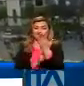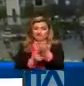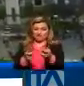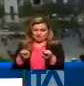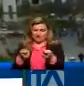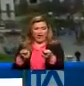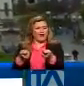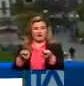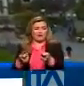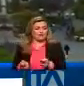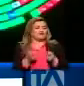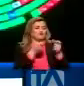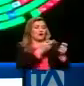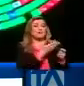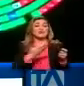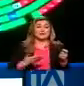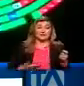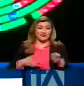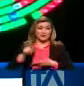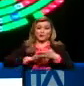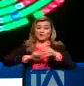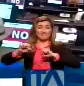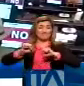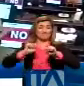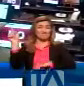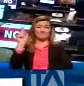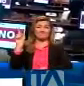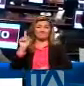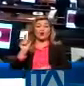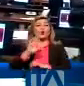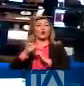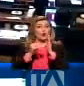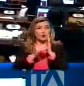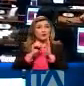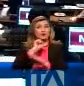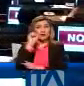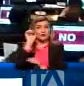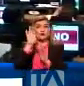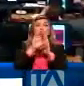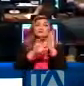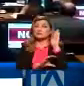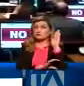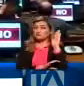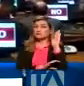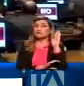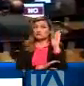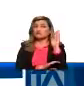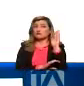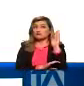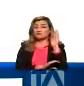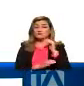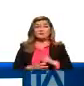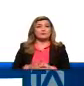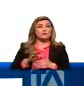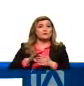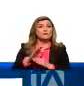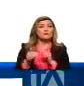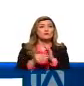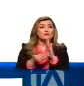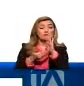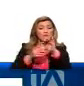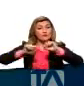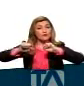al Ejecutivo y no calificarlo a trámite por considerar que podría vulnerar expresas disposiciones constitucionales. En contra de dar